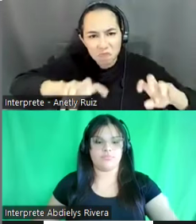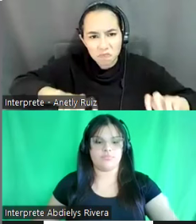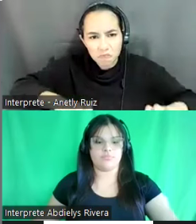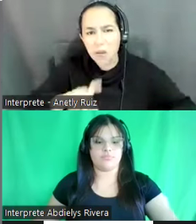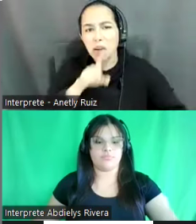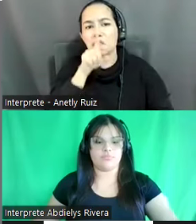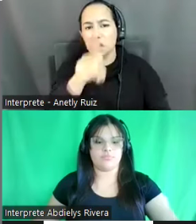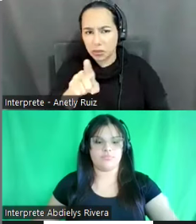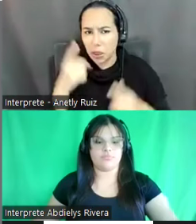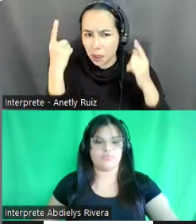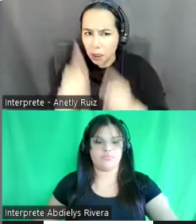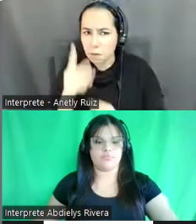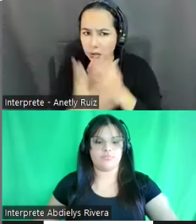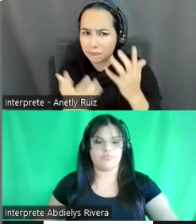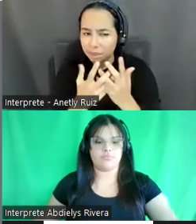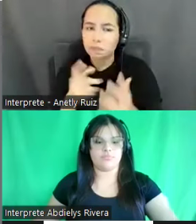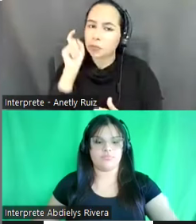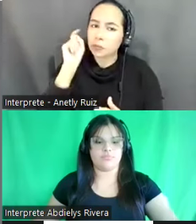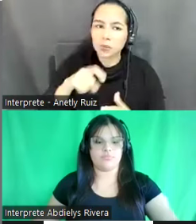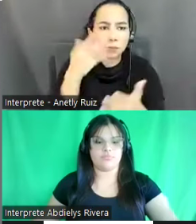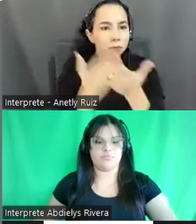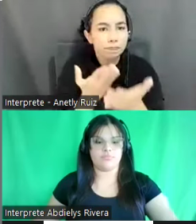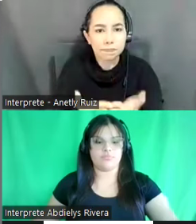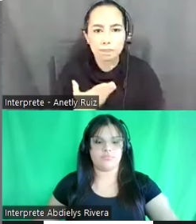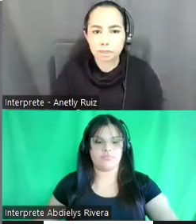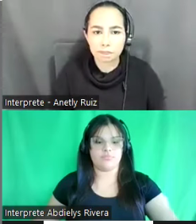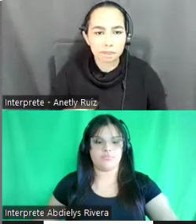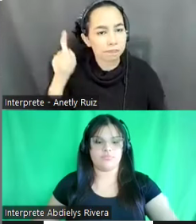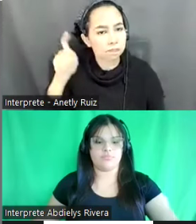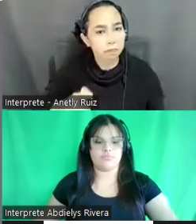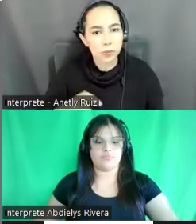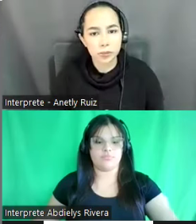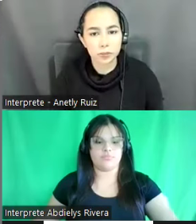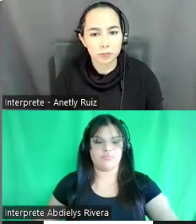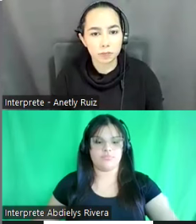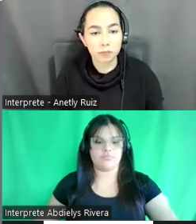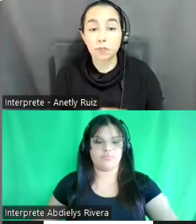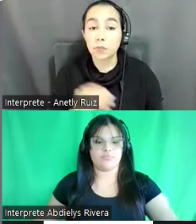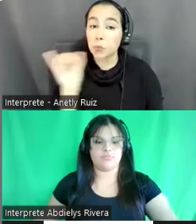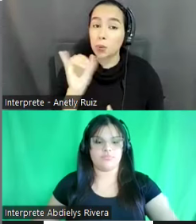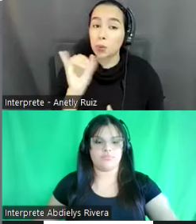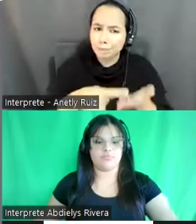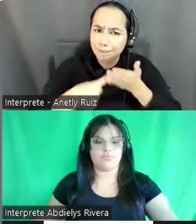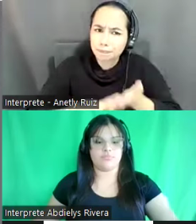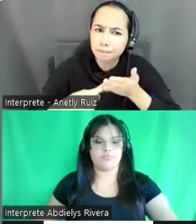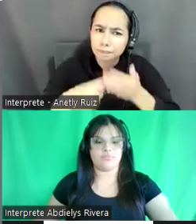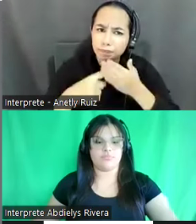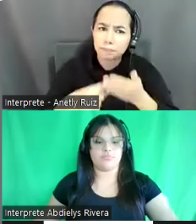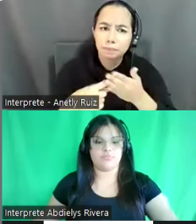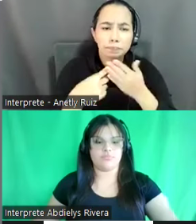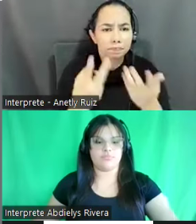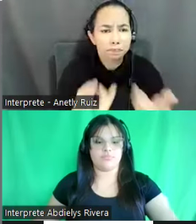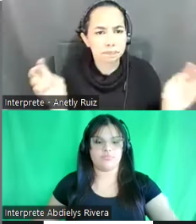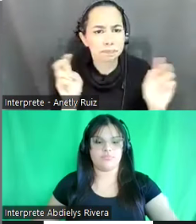clínicos. Necesitamos data. Necesitamos hablar más sobre este tema y recopilar estadísticas que